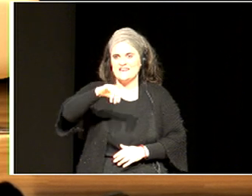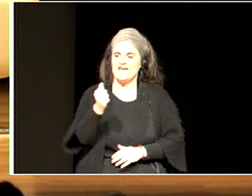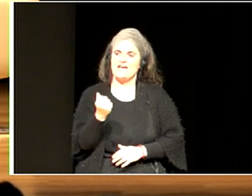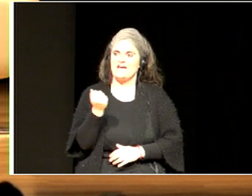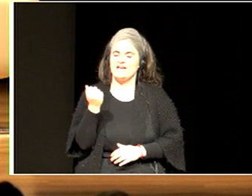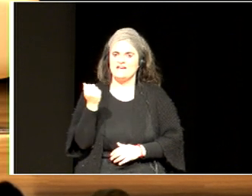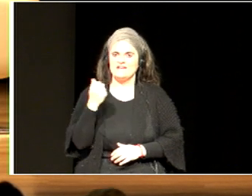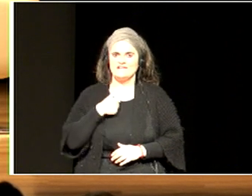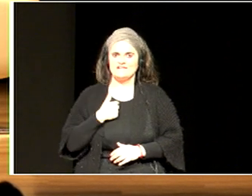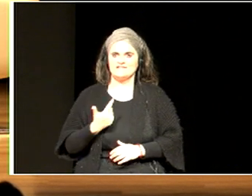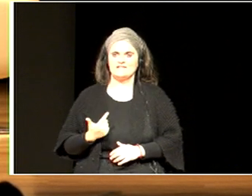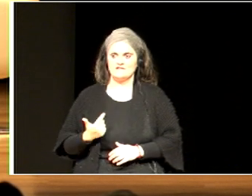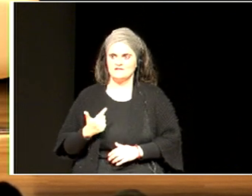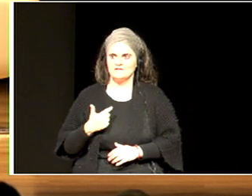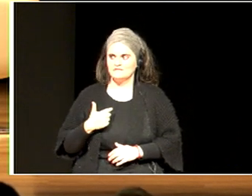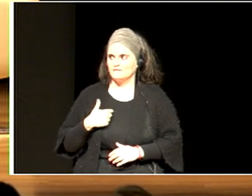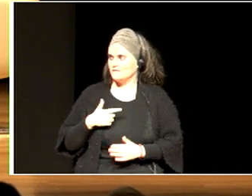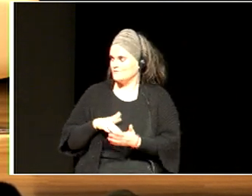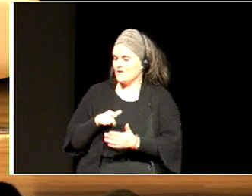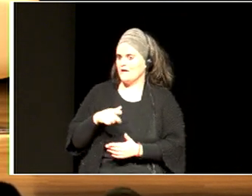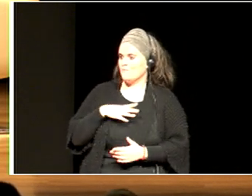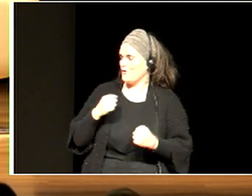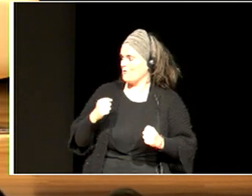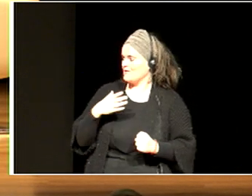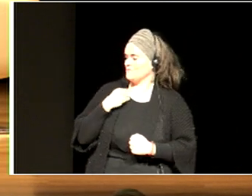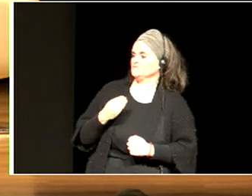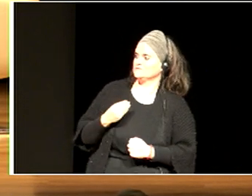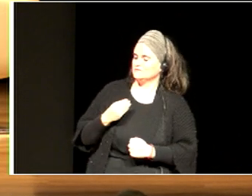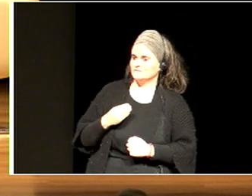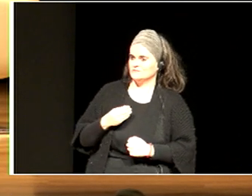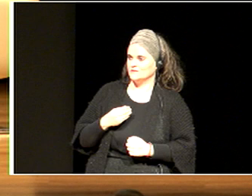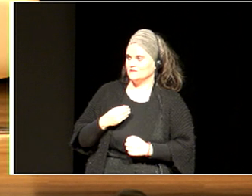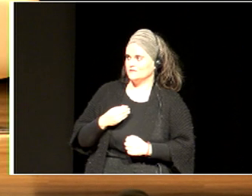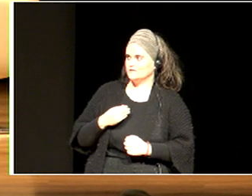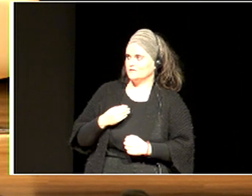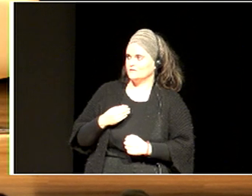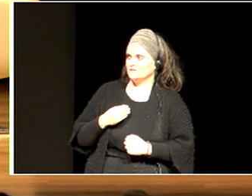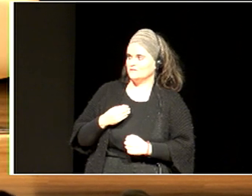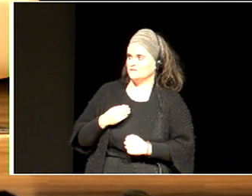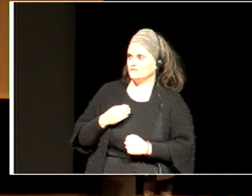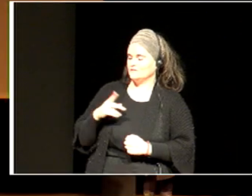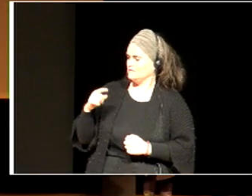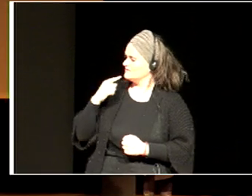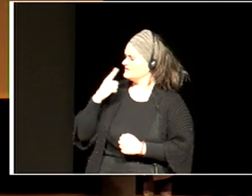yo que estaba ahí porque me gustaba el poder encima le dije el primer día me llamas marian